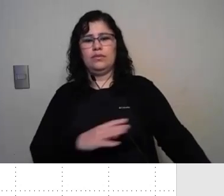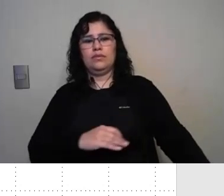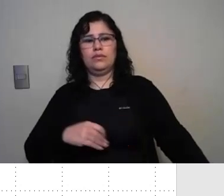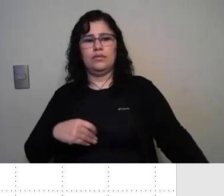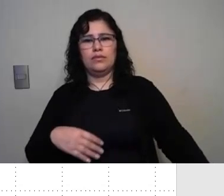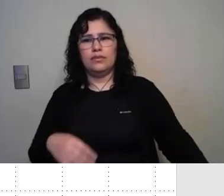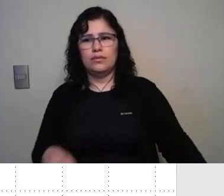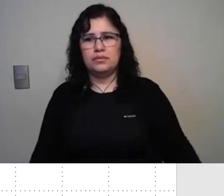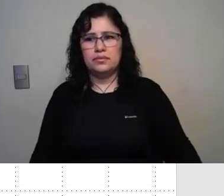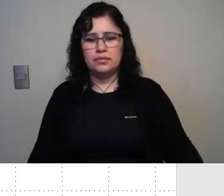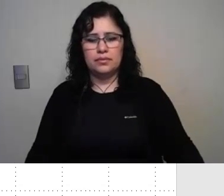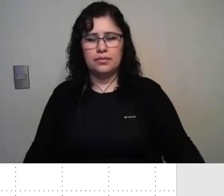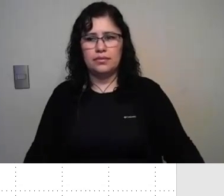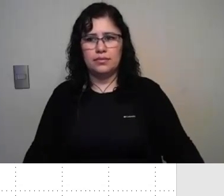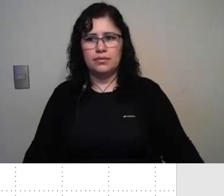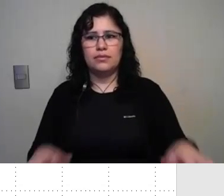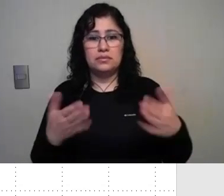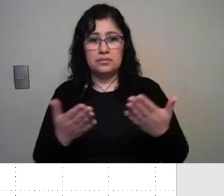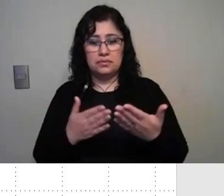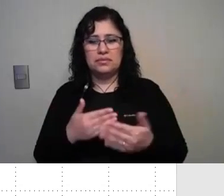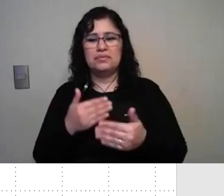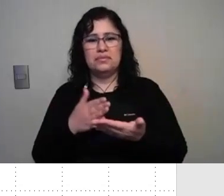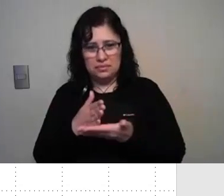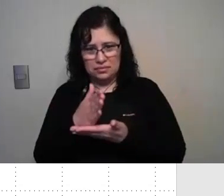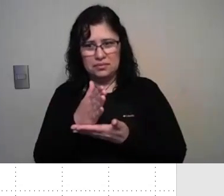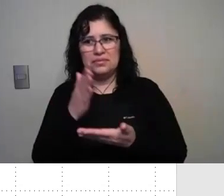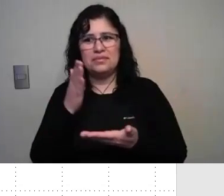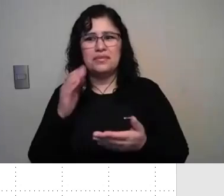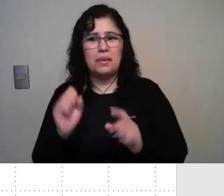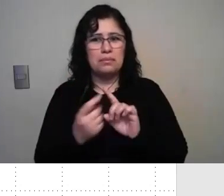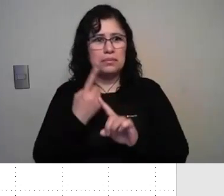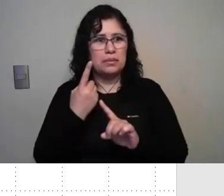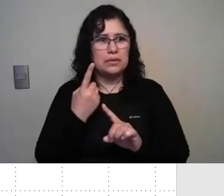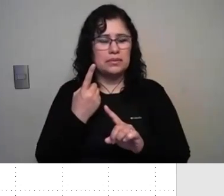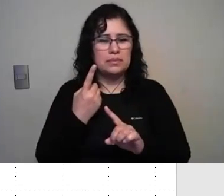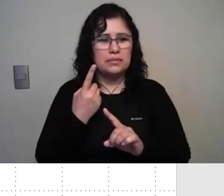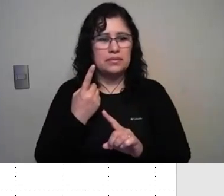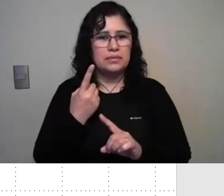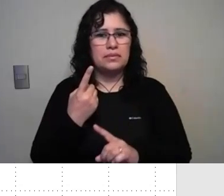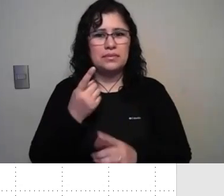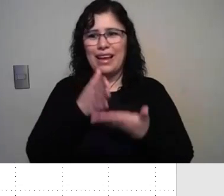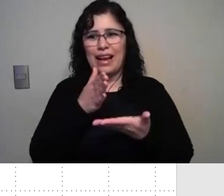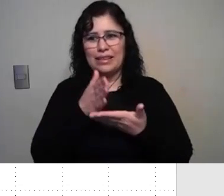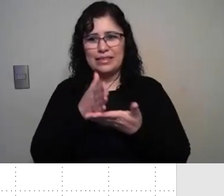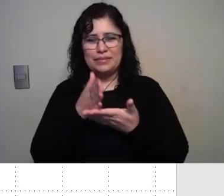Bueno, vamos a continuar entonces, o vamos a dar inicio a la primera clase